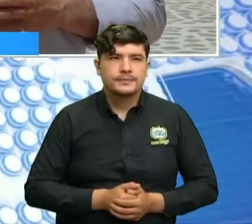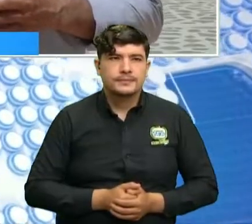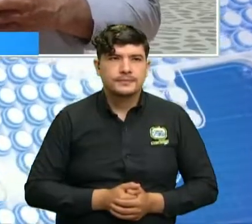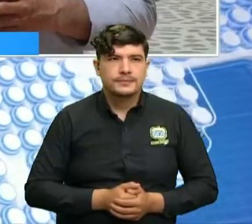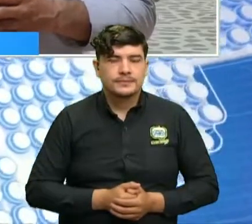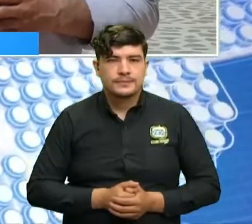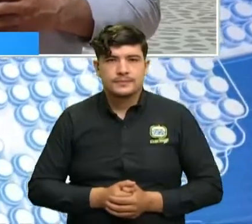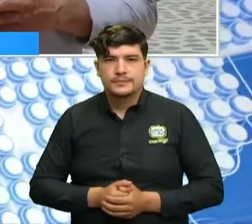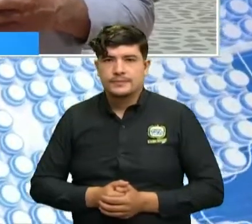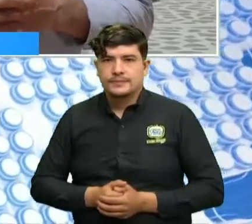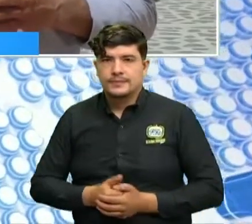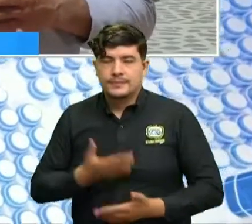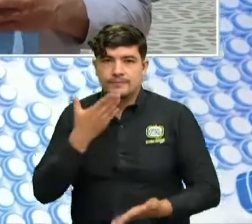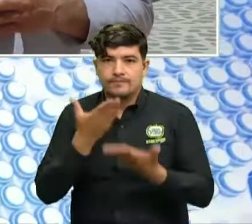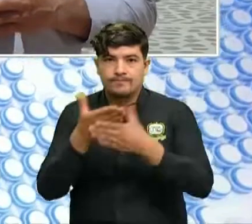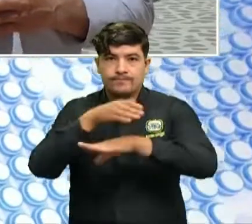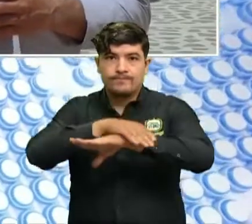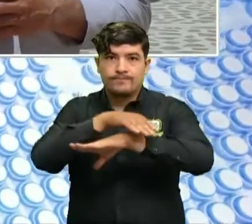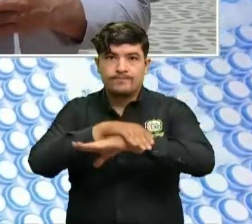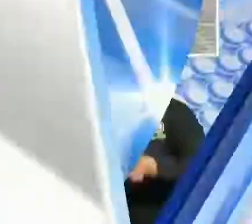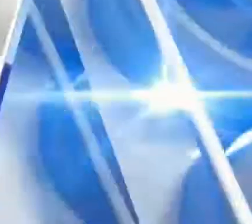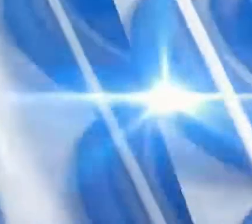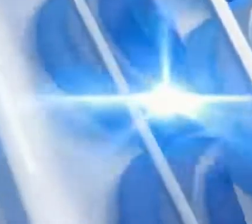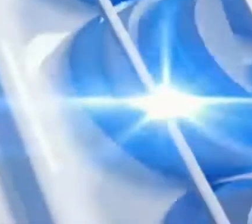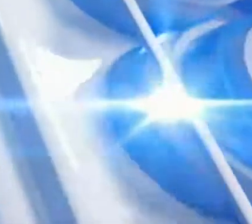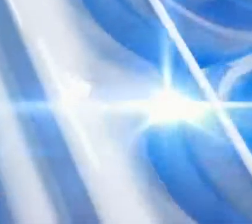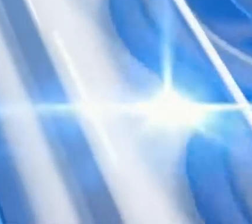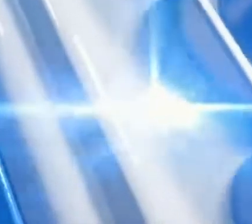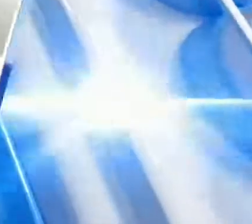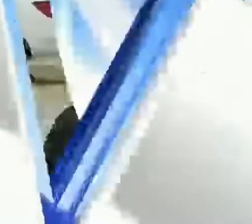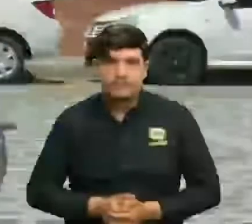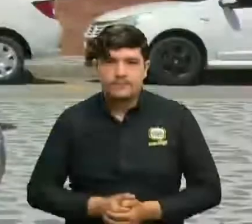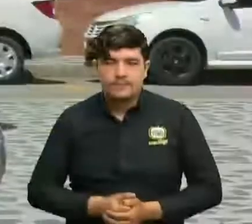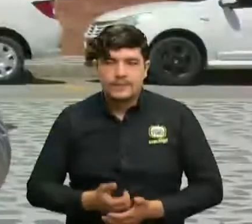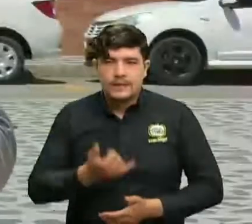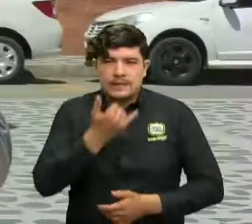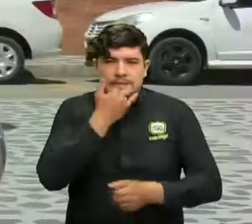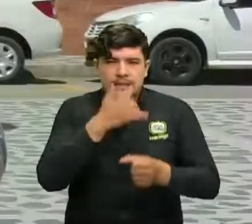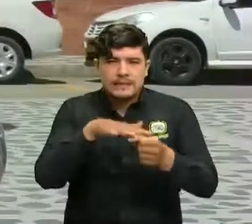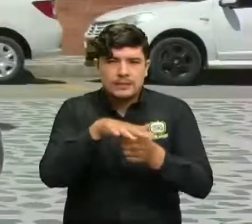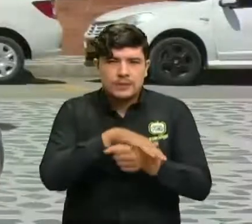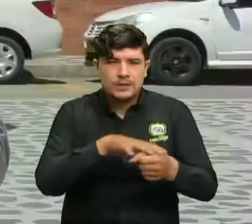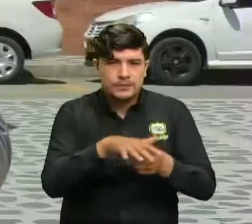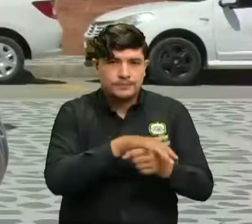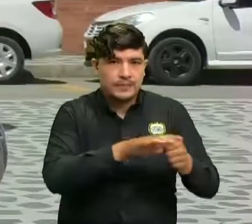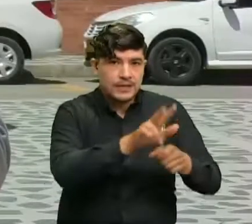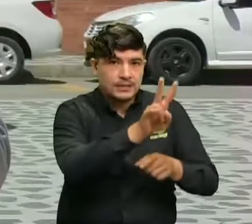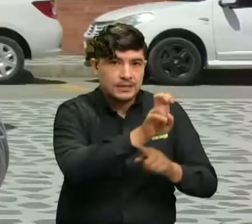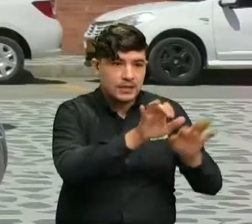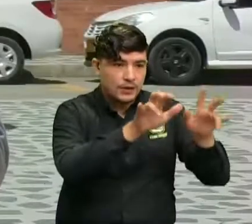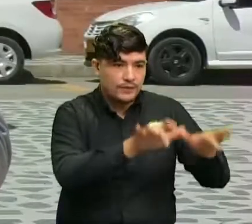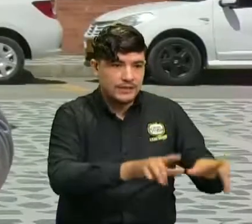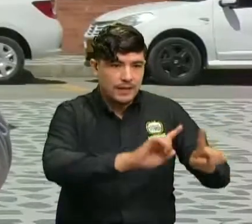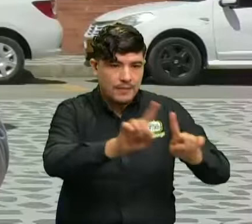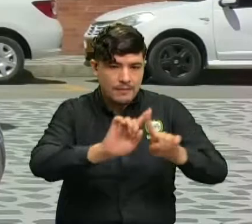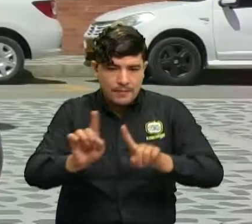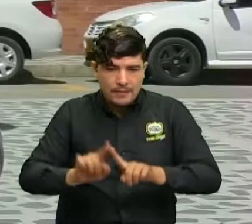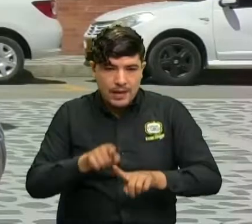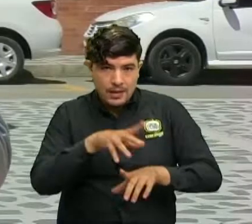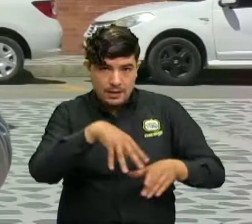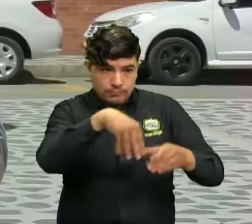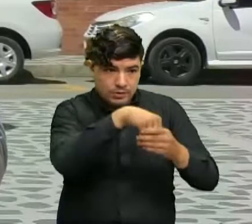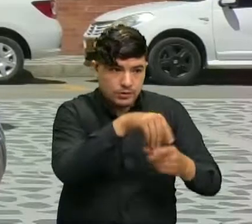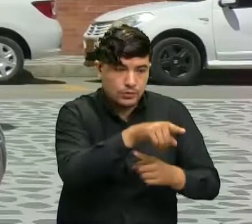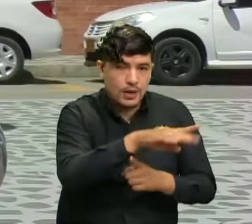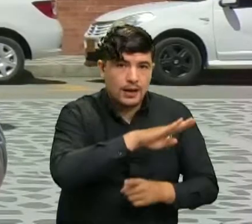buenas tardes esta situación se debe a que varios funcionarios de siete dependencias dieron positivo para kobe 19 por esta